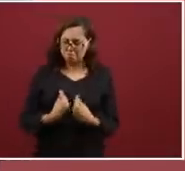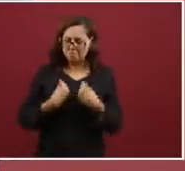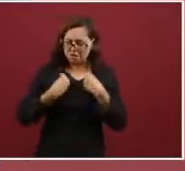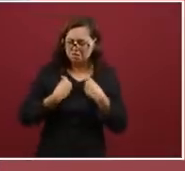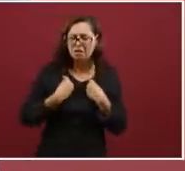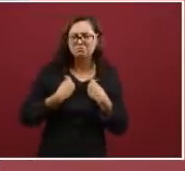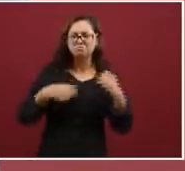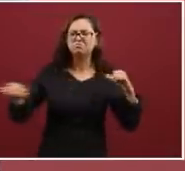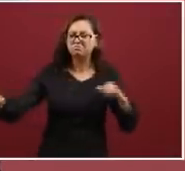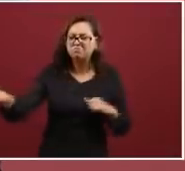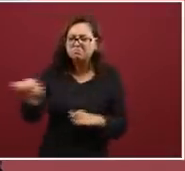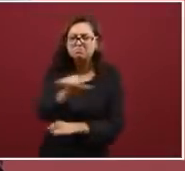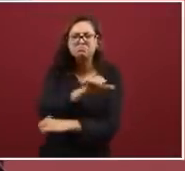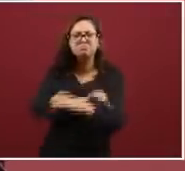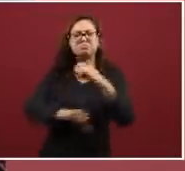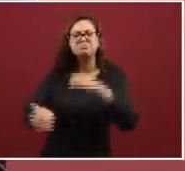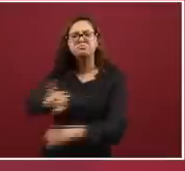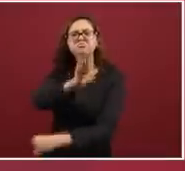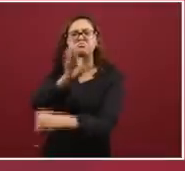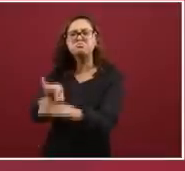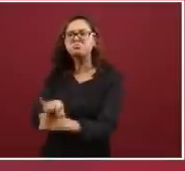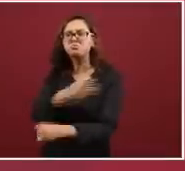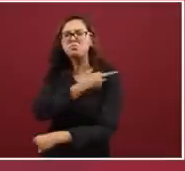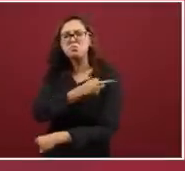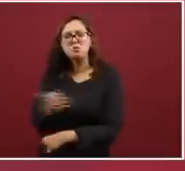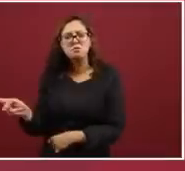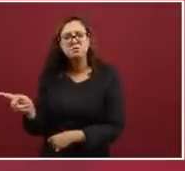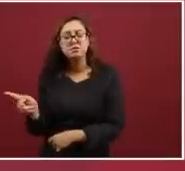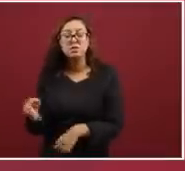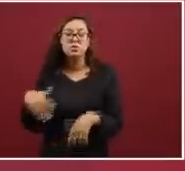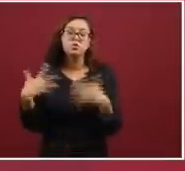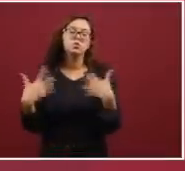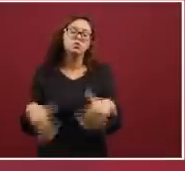Entonces es bellísima